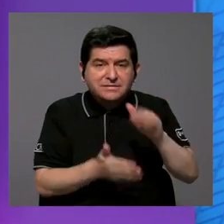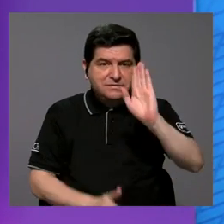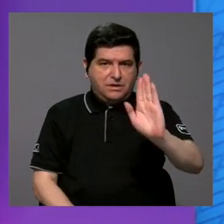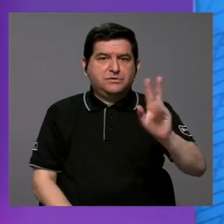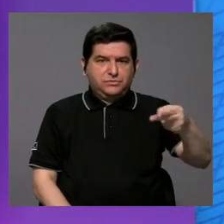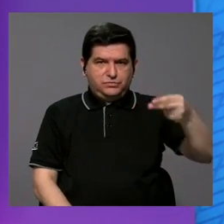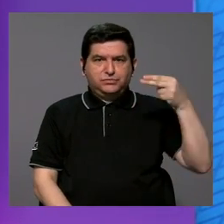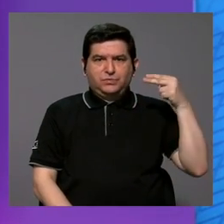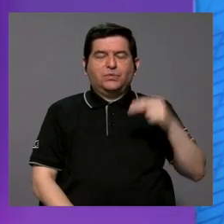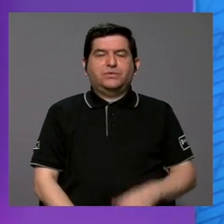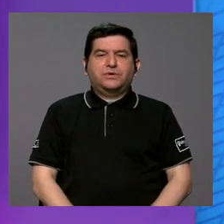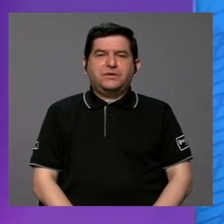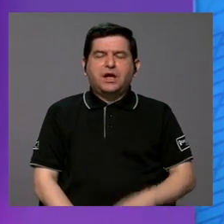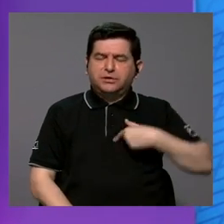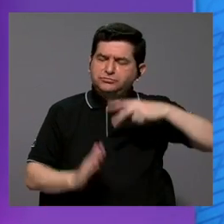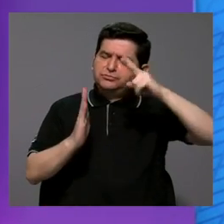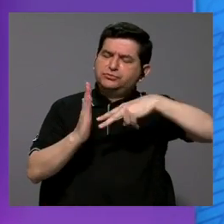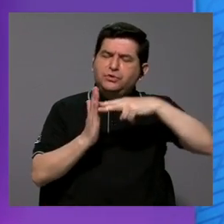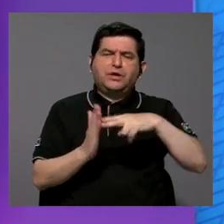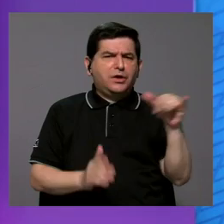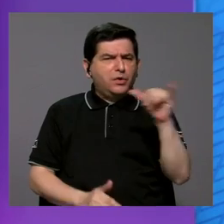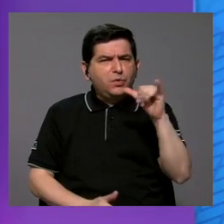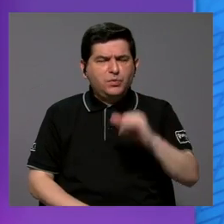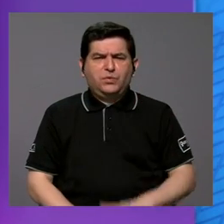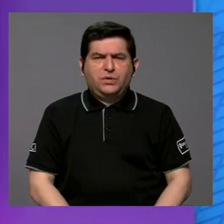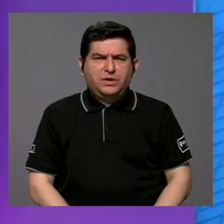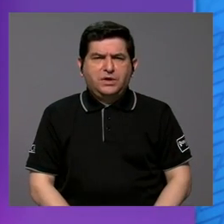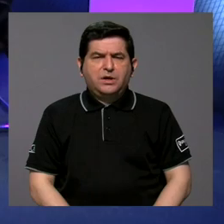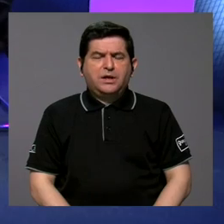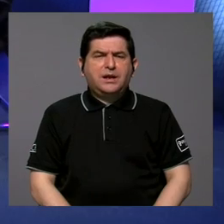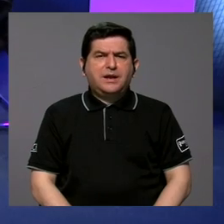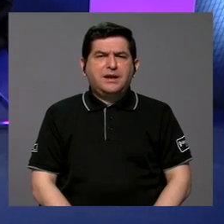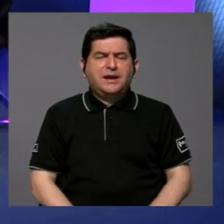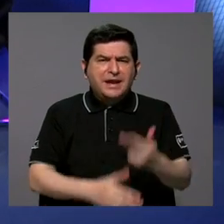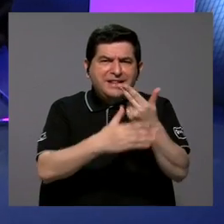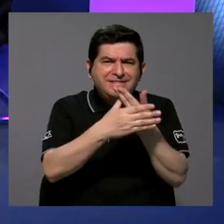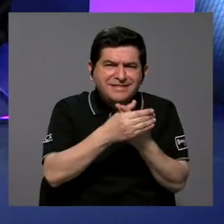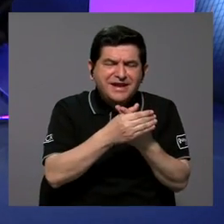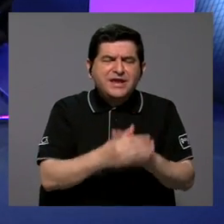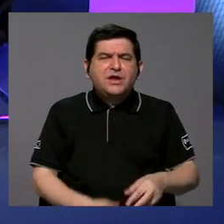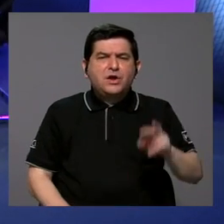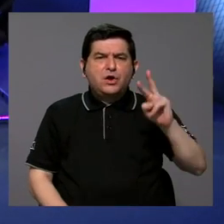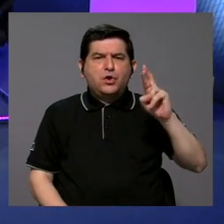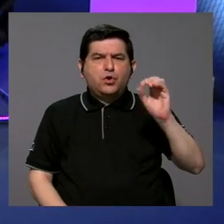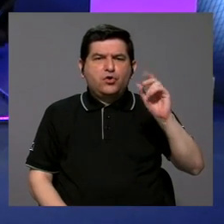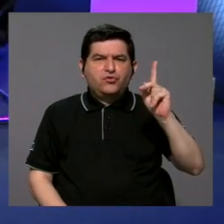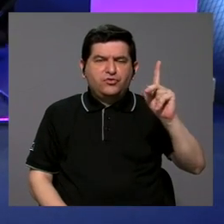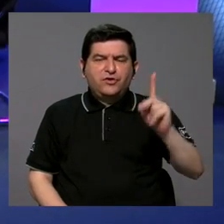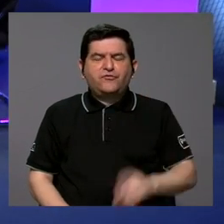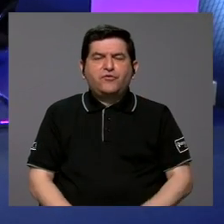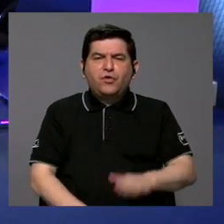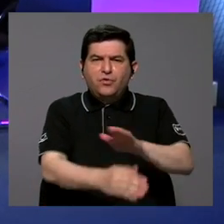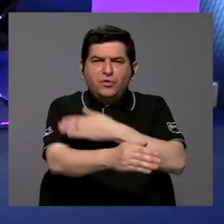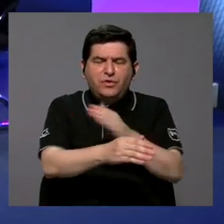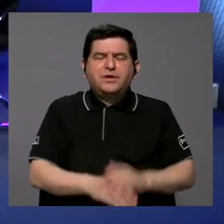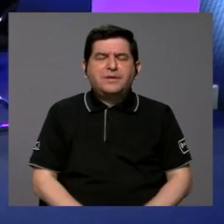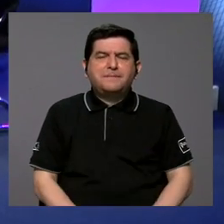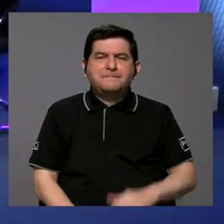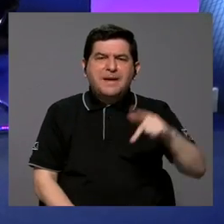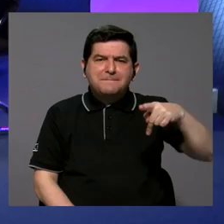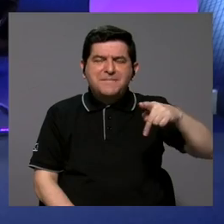de tu historia. Leo por acá que también un trío de rock acústico junto a Pamela Johnson y Álvaro